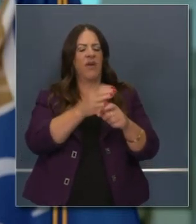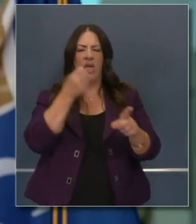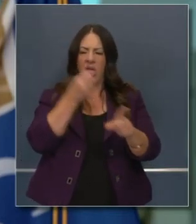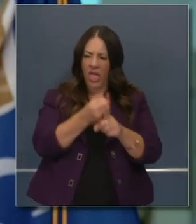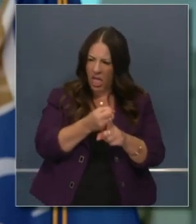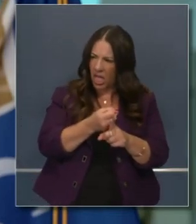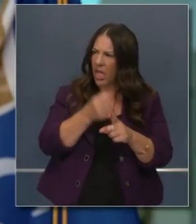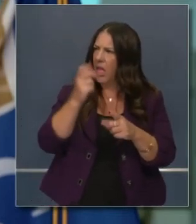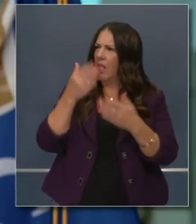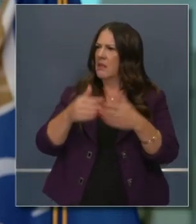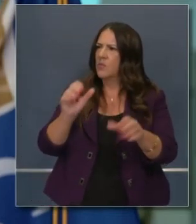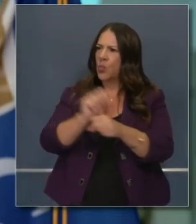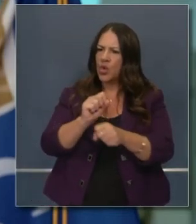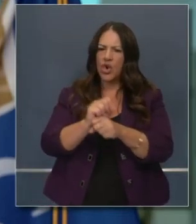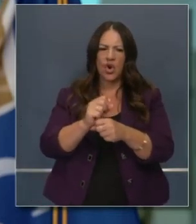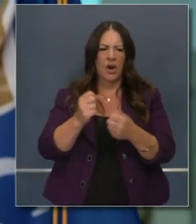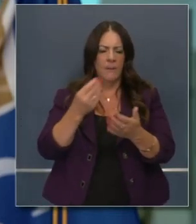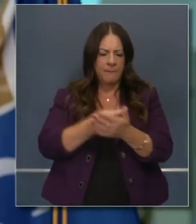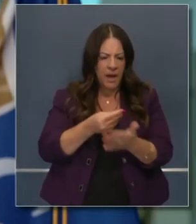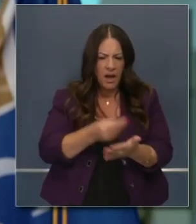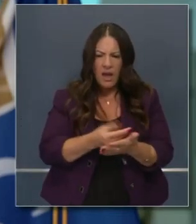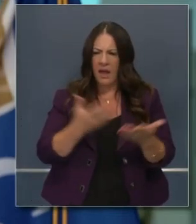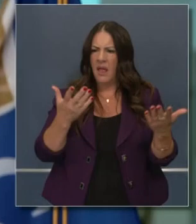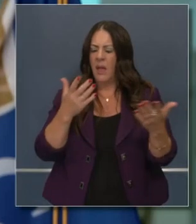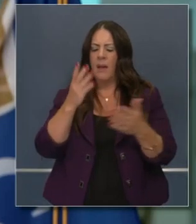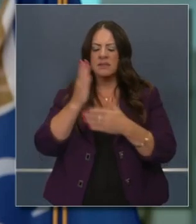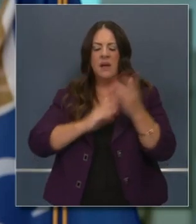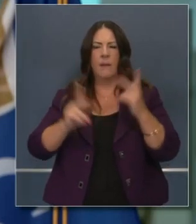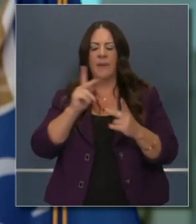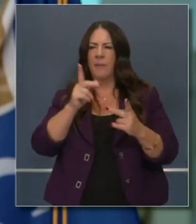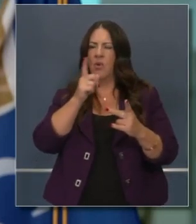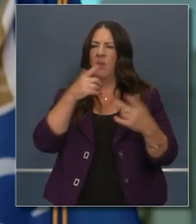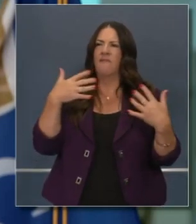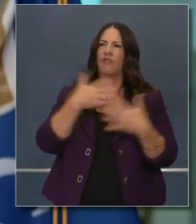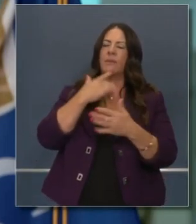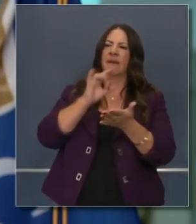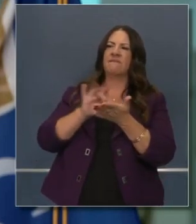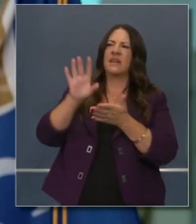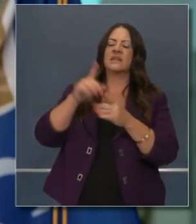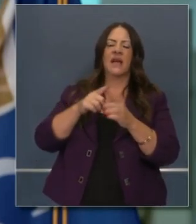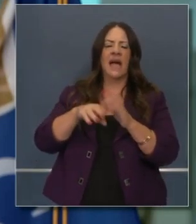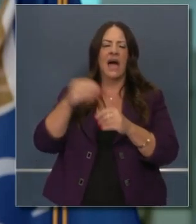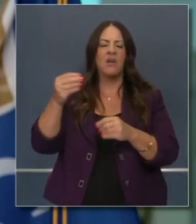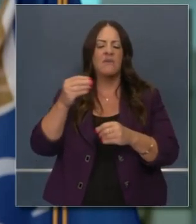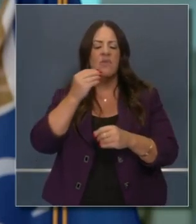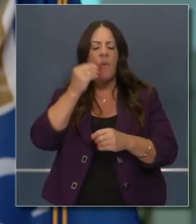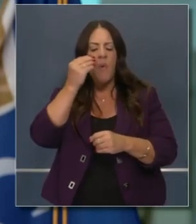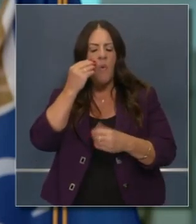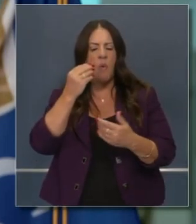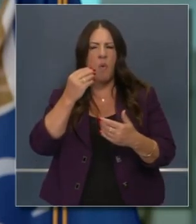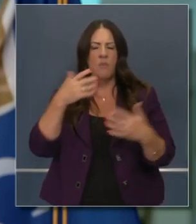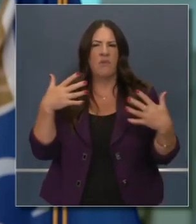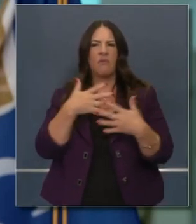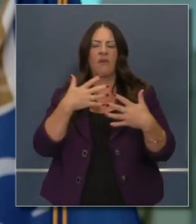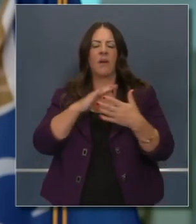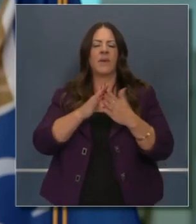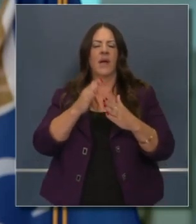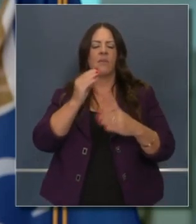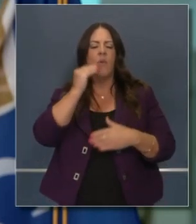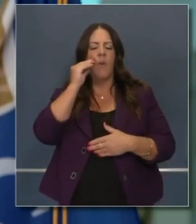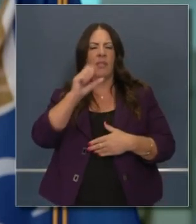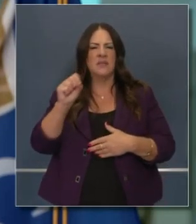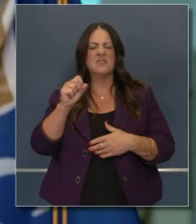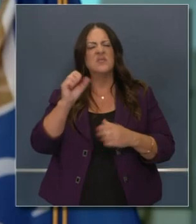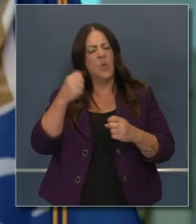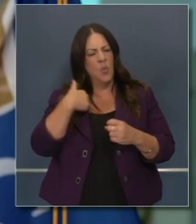de las carreteras, vulnerables a enfermedad, vulnerables a tener que terminar en las